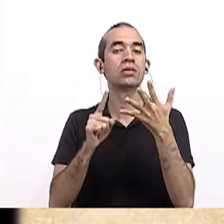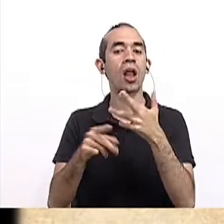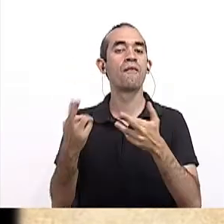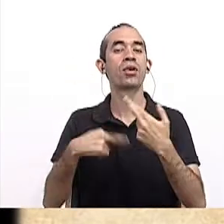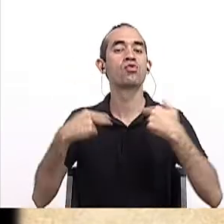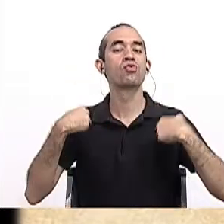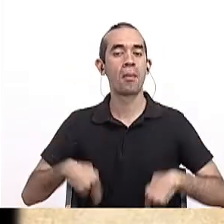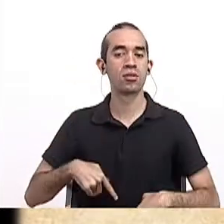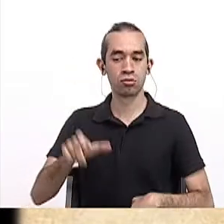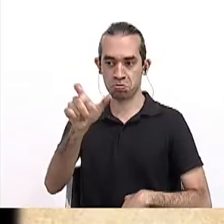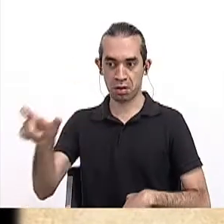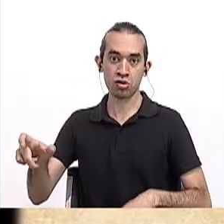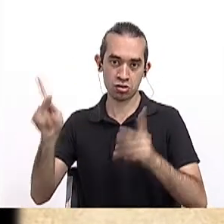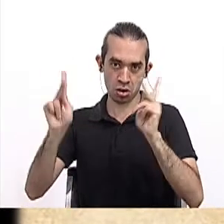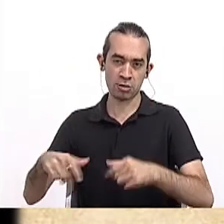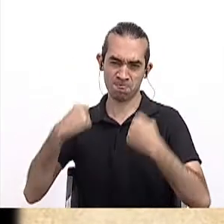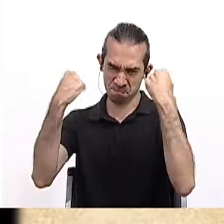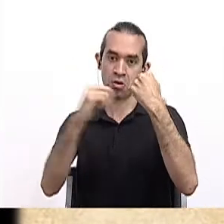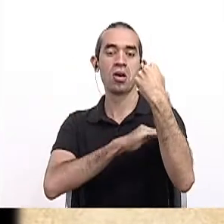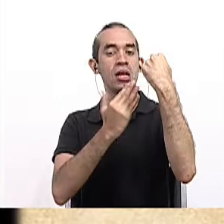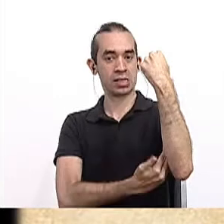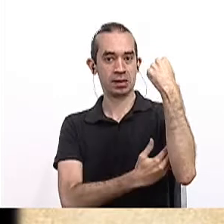humanos empoderados.